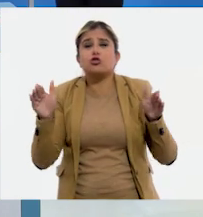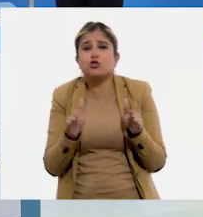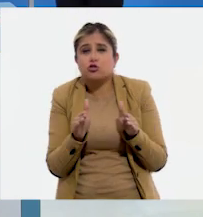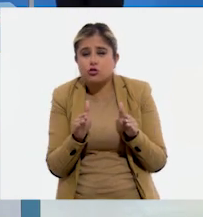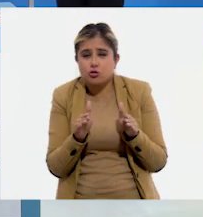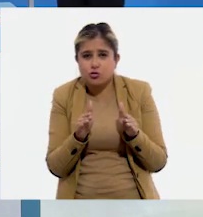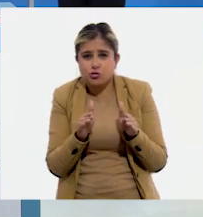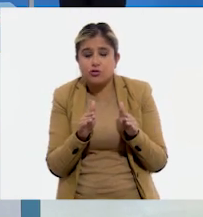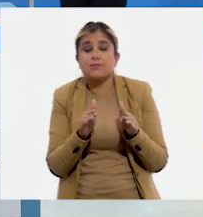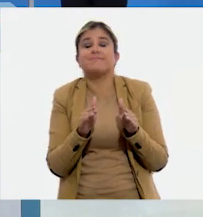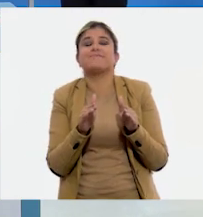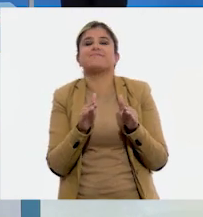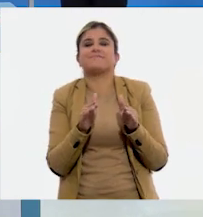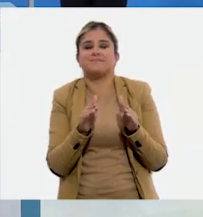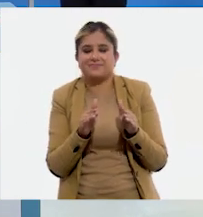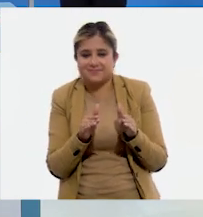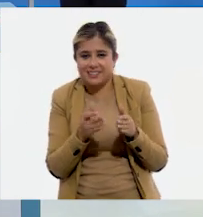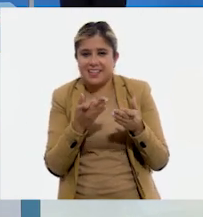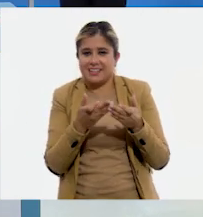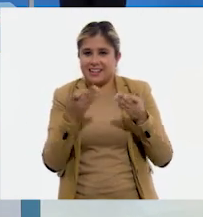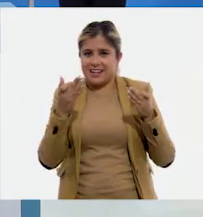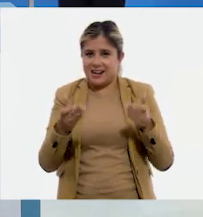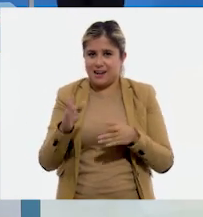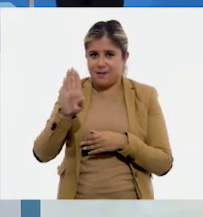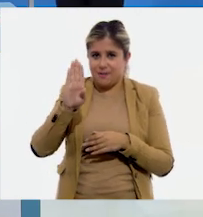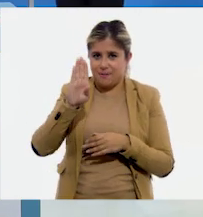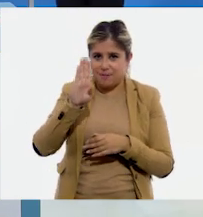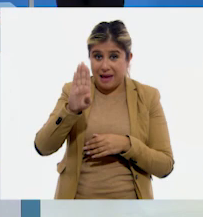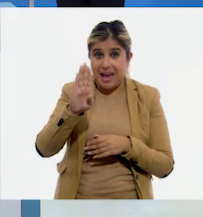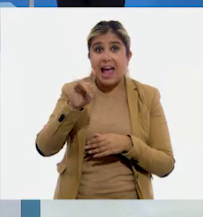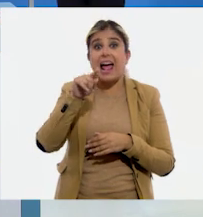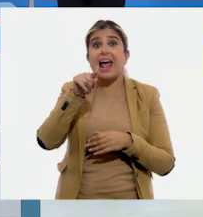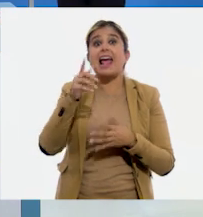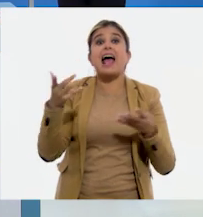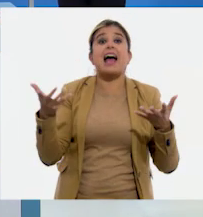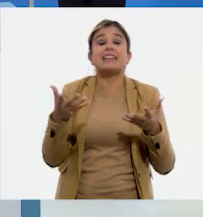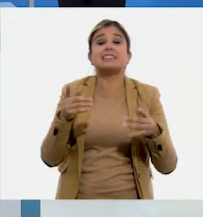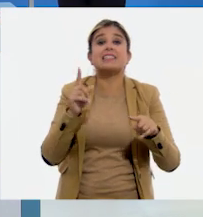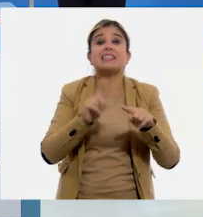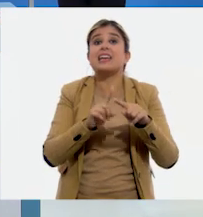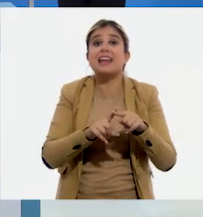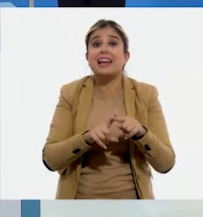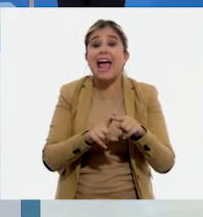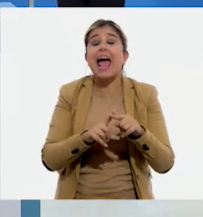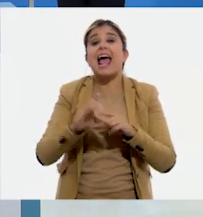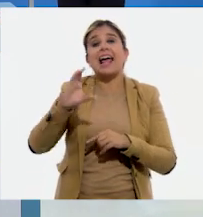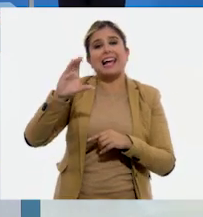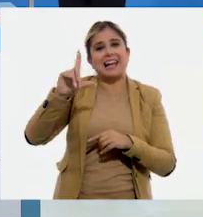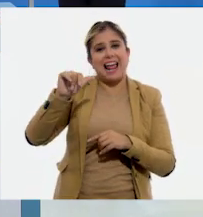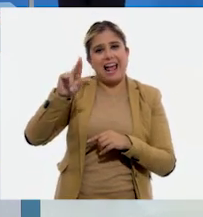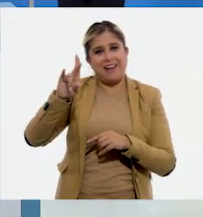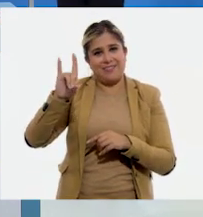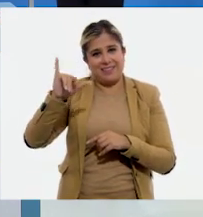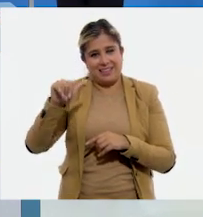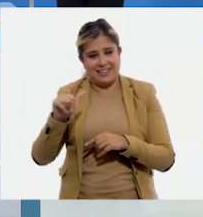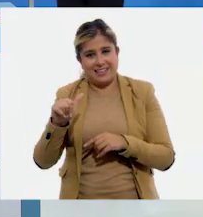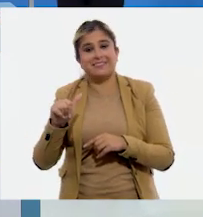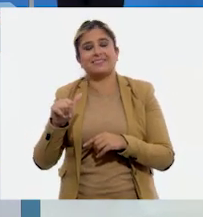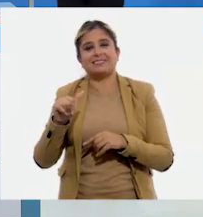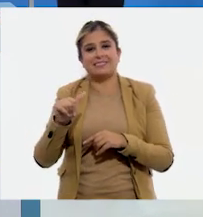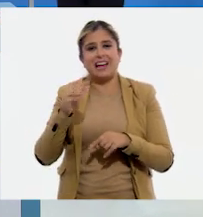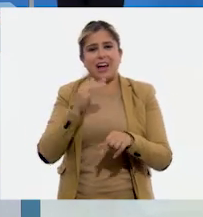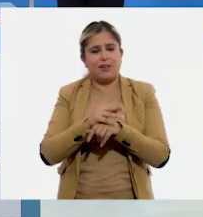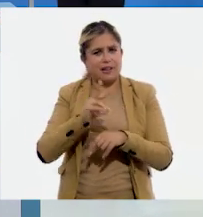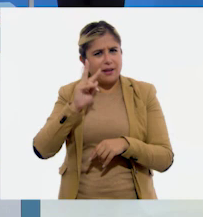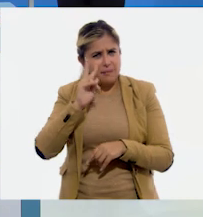pequeño. Entonces, ¿el terreno B le toca a quién? ¡A Claudia! A Claudia. Vamos a